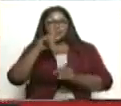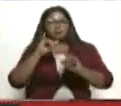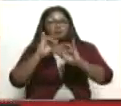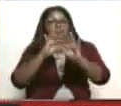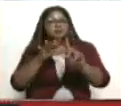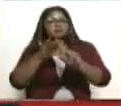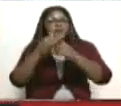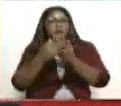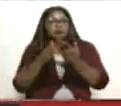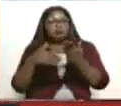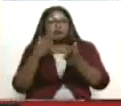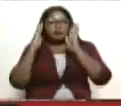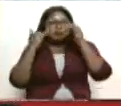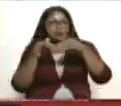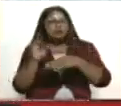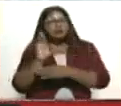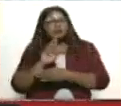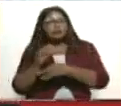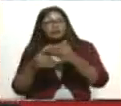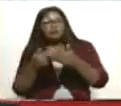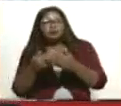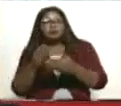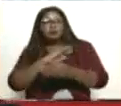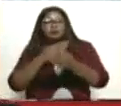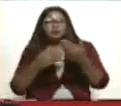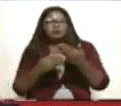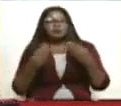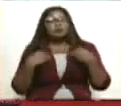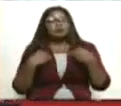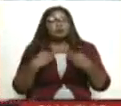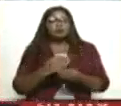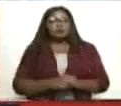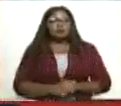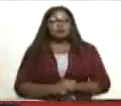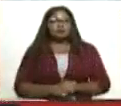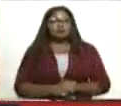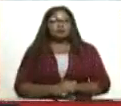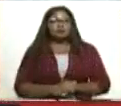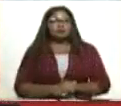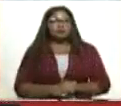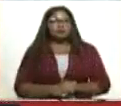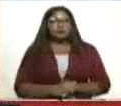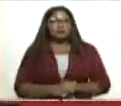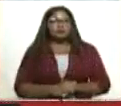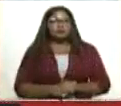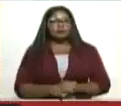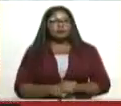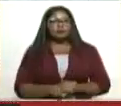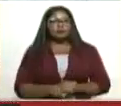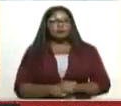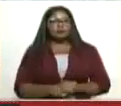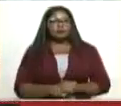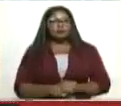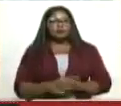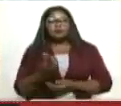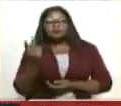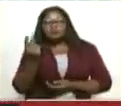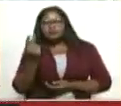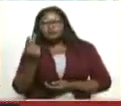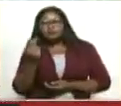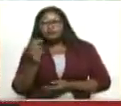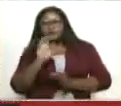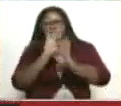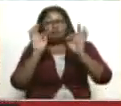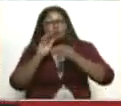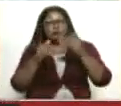podemos atender primero a lo que preserve la vida, cualquier vida, y segundo, a la